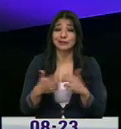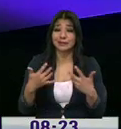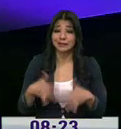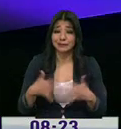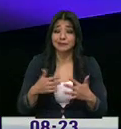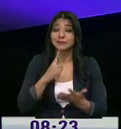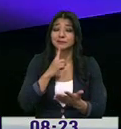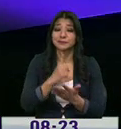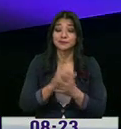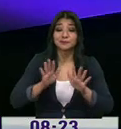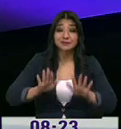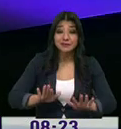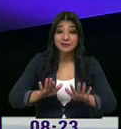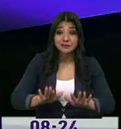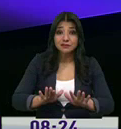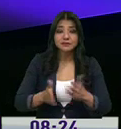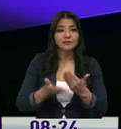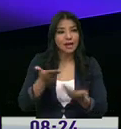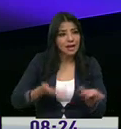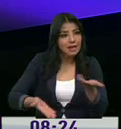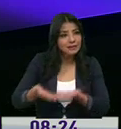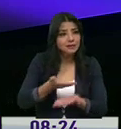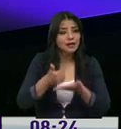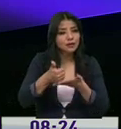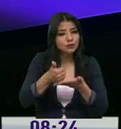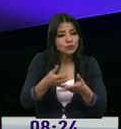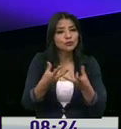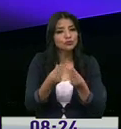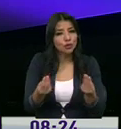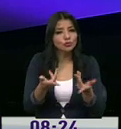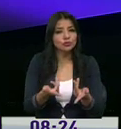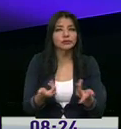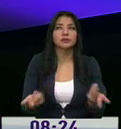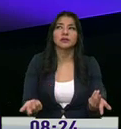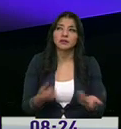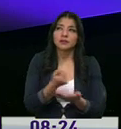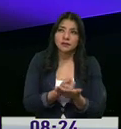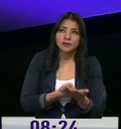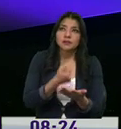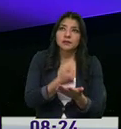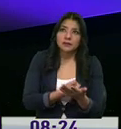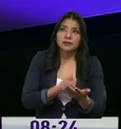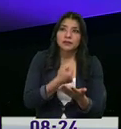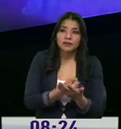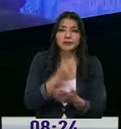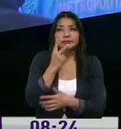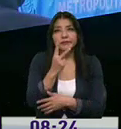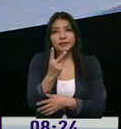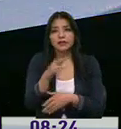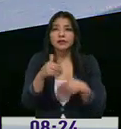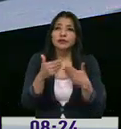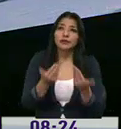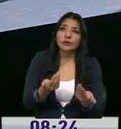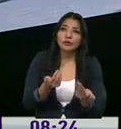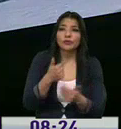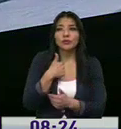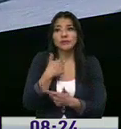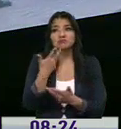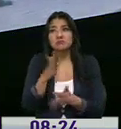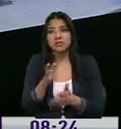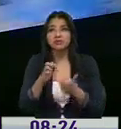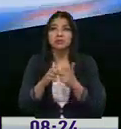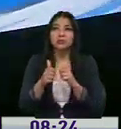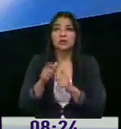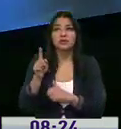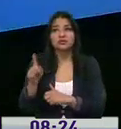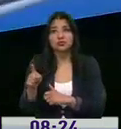ahí, en vez de dar facilidades y buscar una solución, ahí tenemos que ver, mirar, el problema es que nosotros